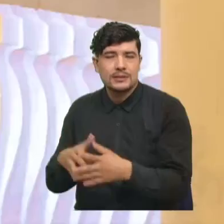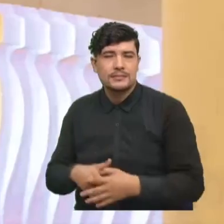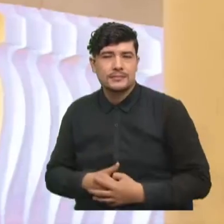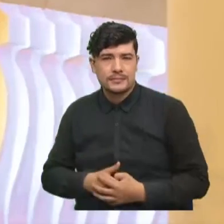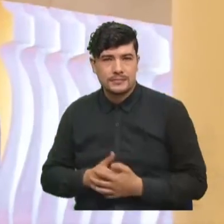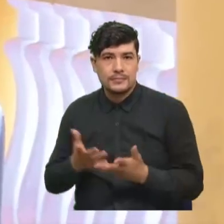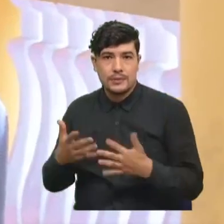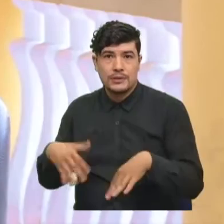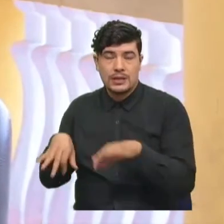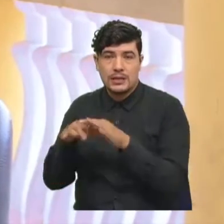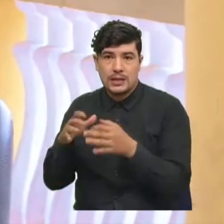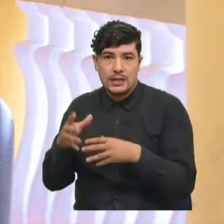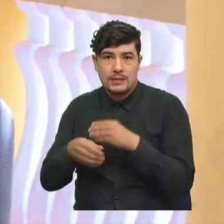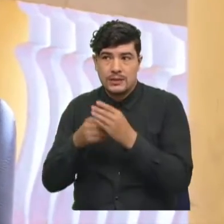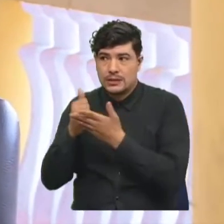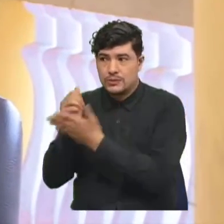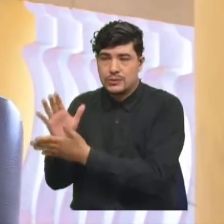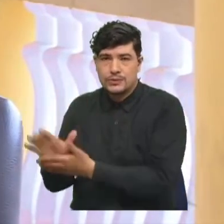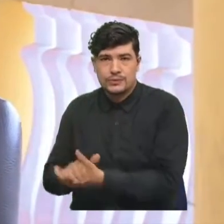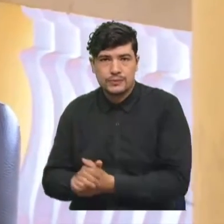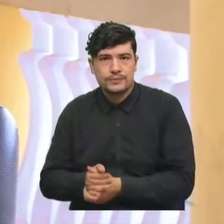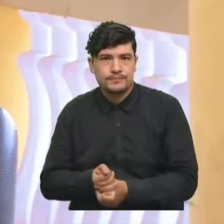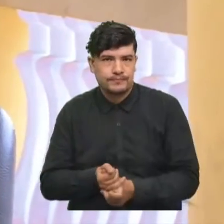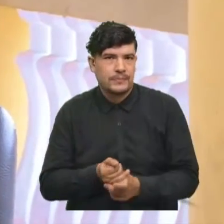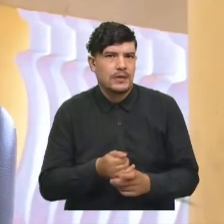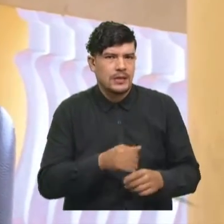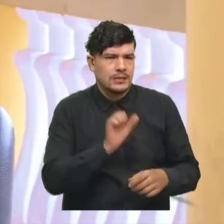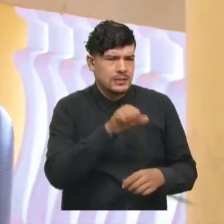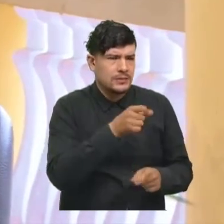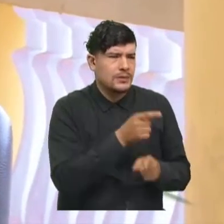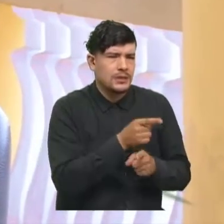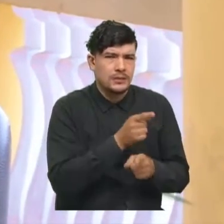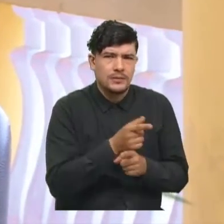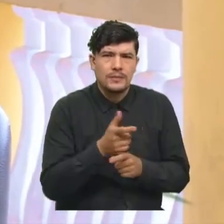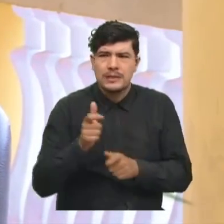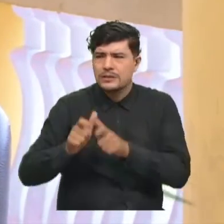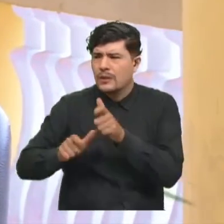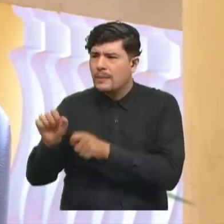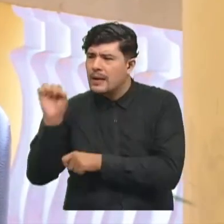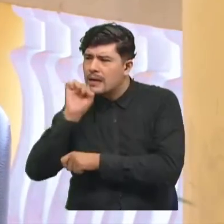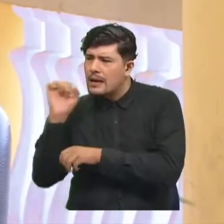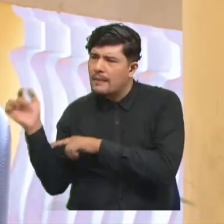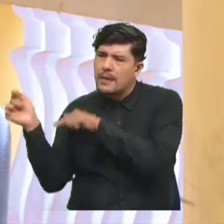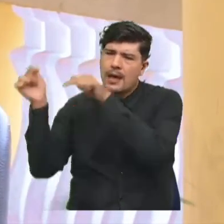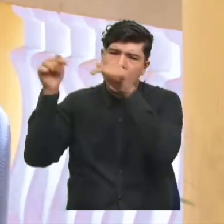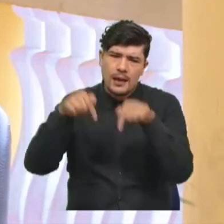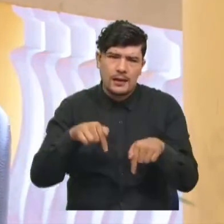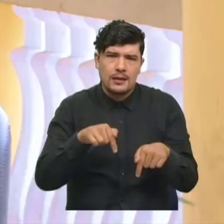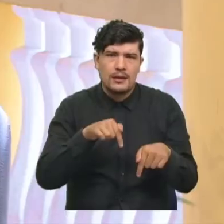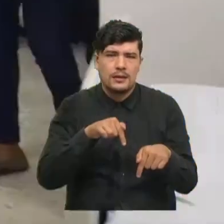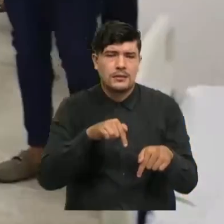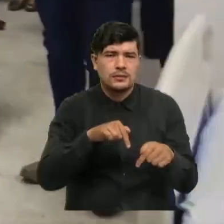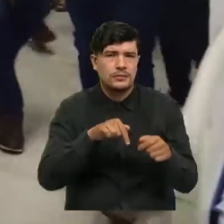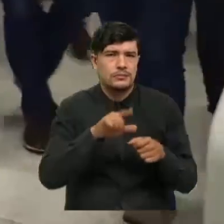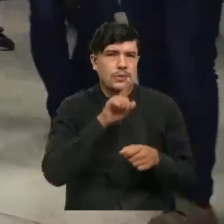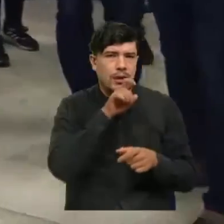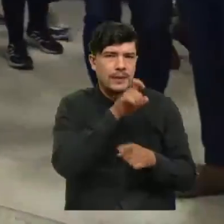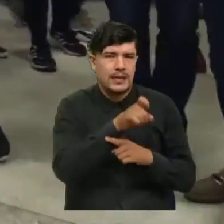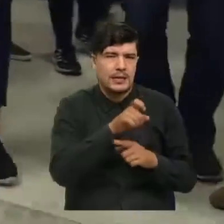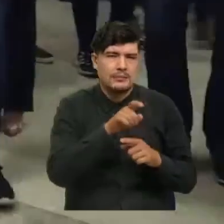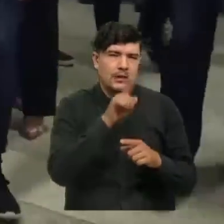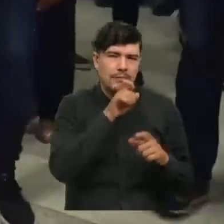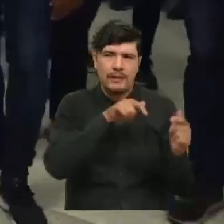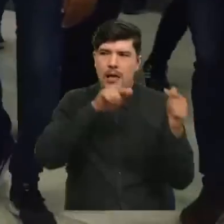y el ahorro en tiempo en dinero porque cuánto cuesta un pasaje de bucaramanga barrancabermeja y